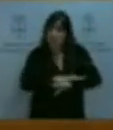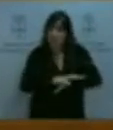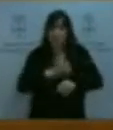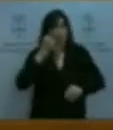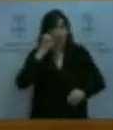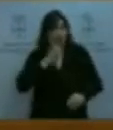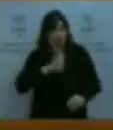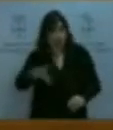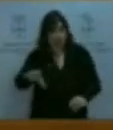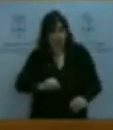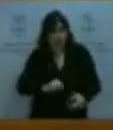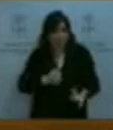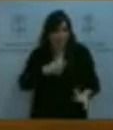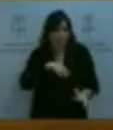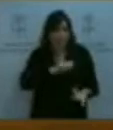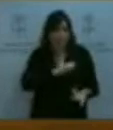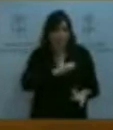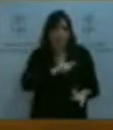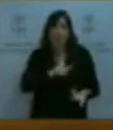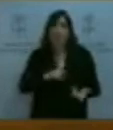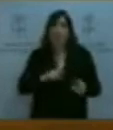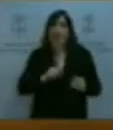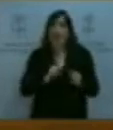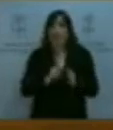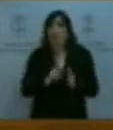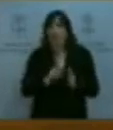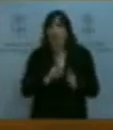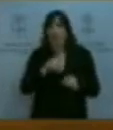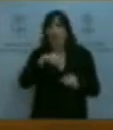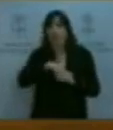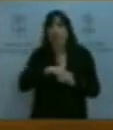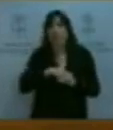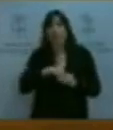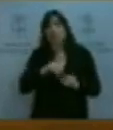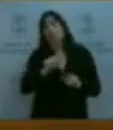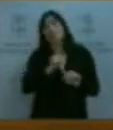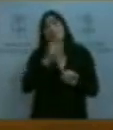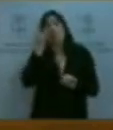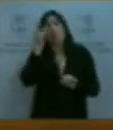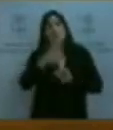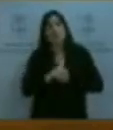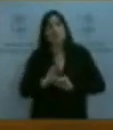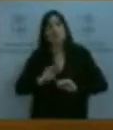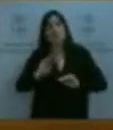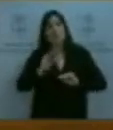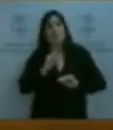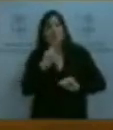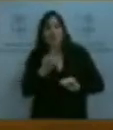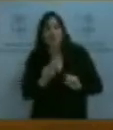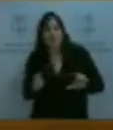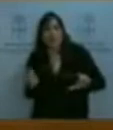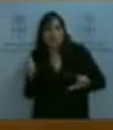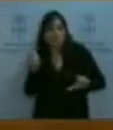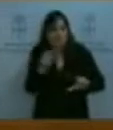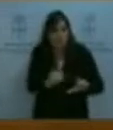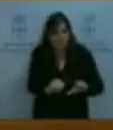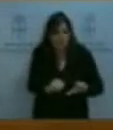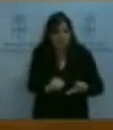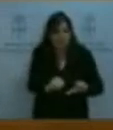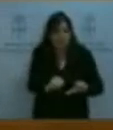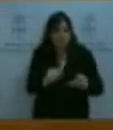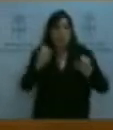incluir en su agenda política la necesidad de la aprobación de este pacto educativo como uno de los pilares fundamentales de esta legislatura. Con ese fin, algo que